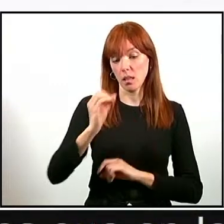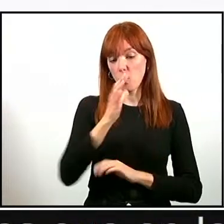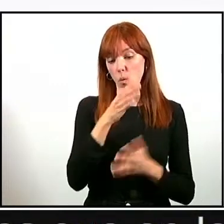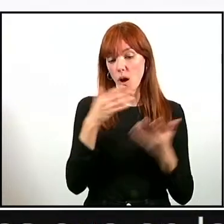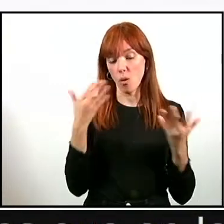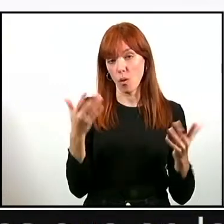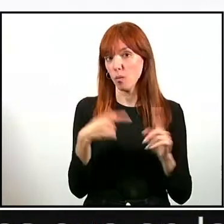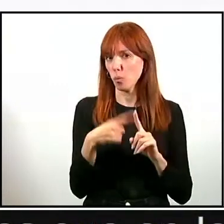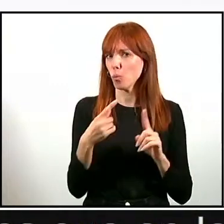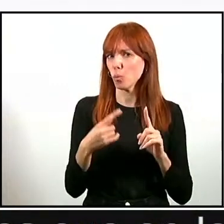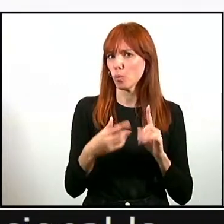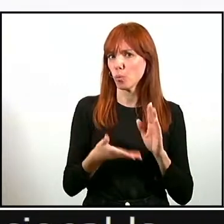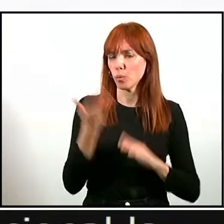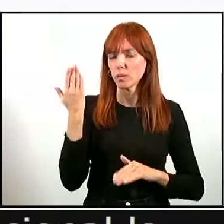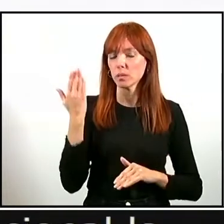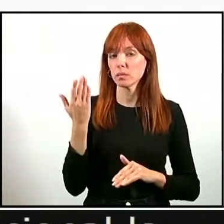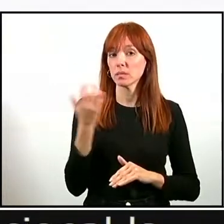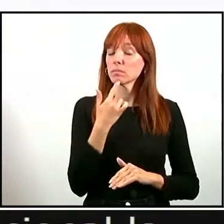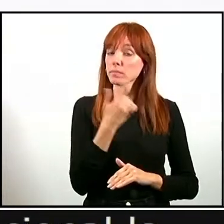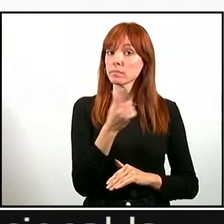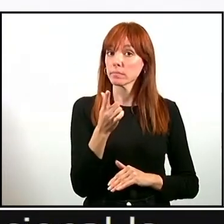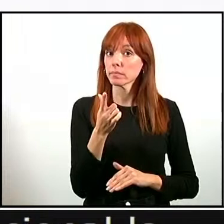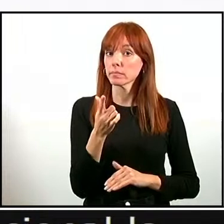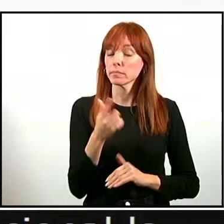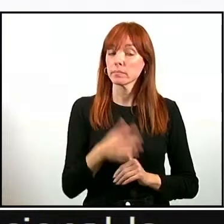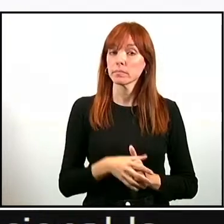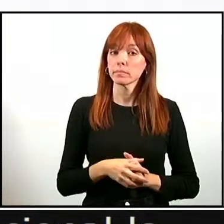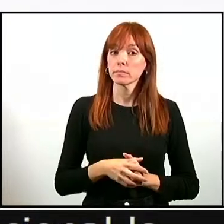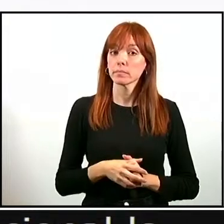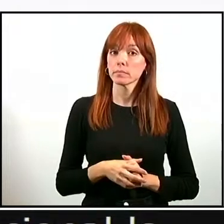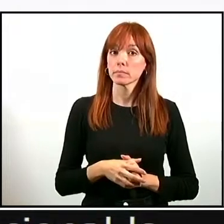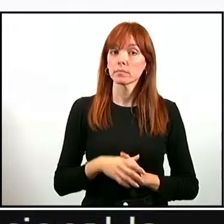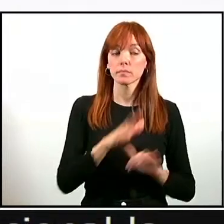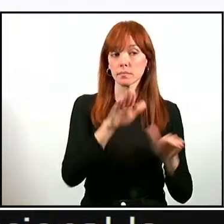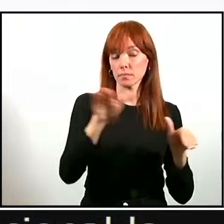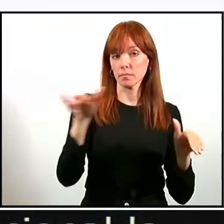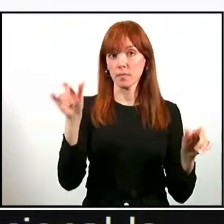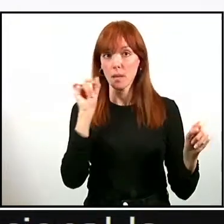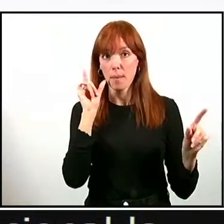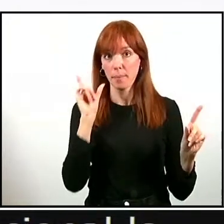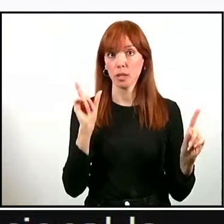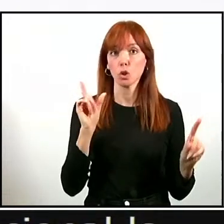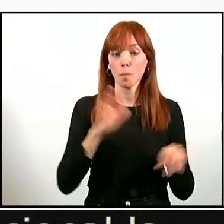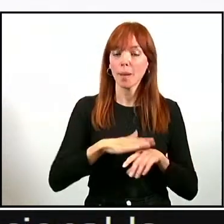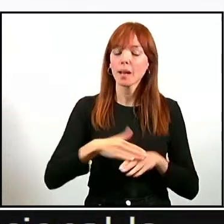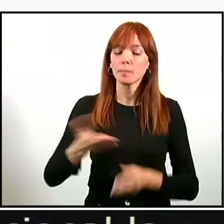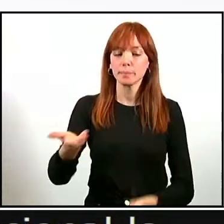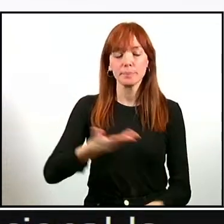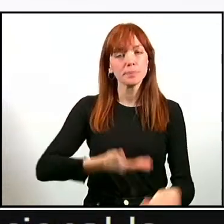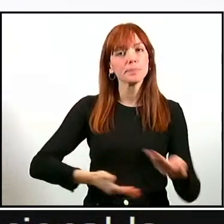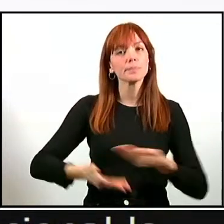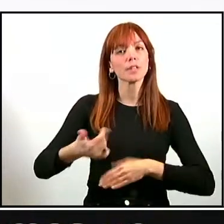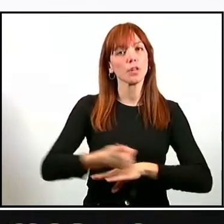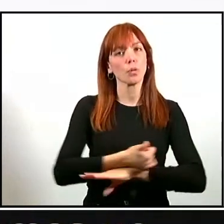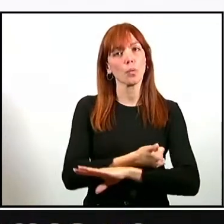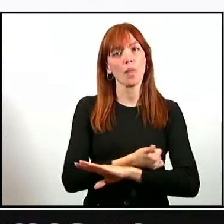estos momentos y, por tanto, es, como digo, hacemos un llamamiento a la colaboración ciudadana para que